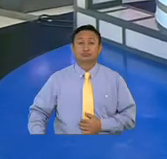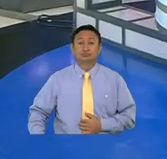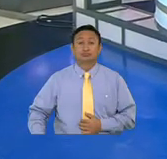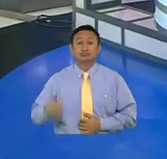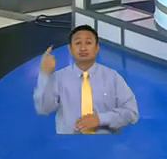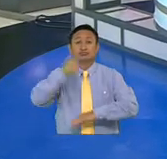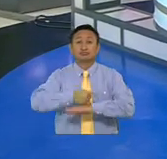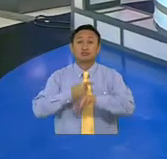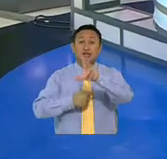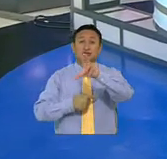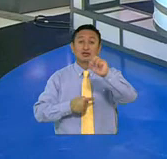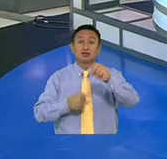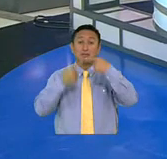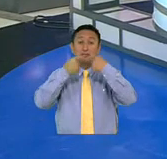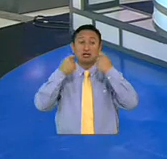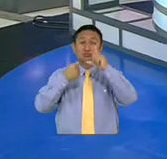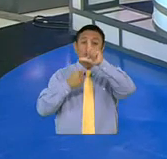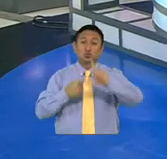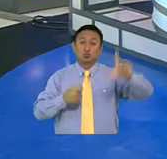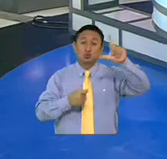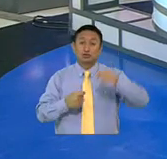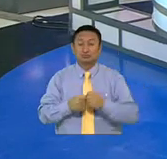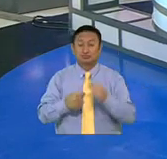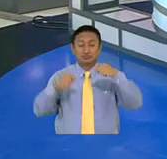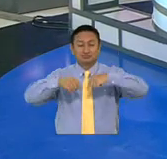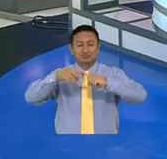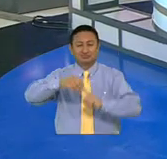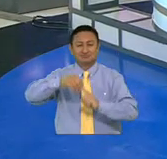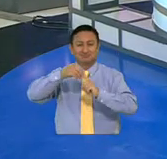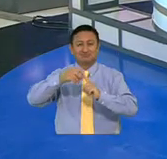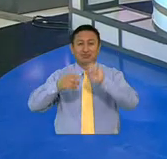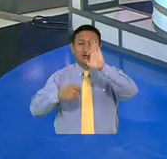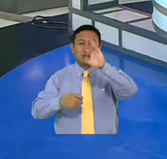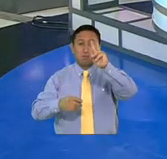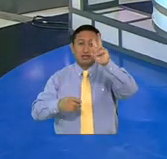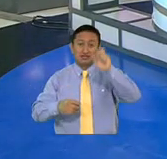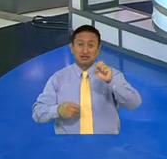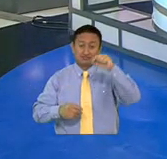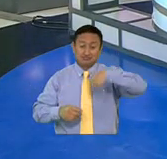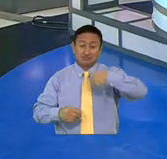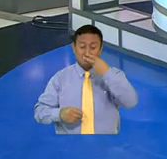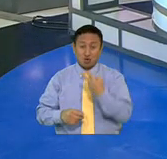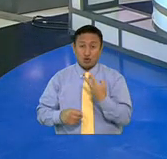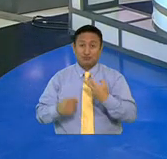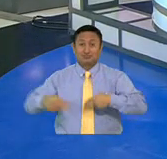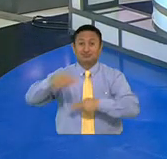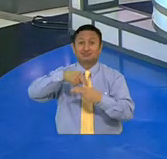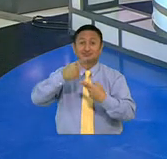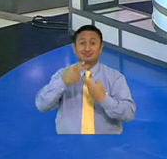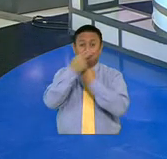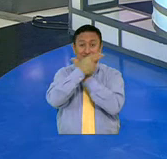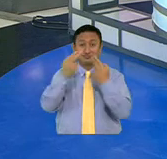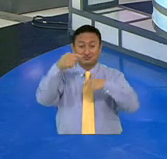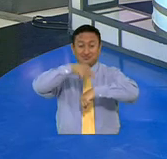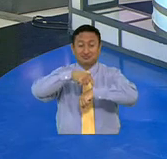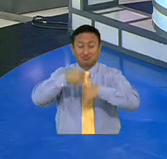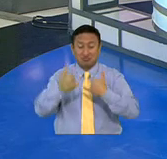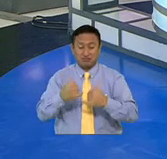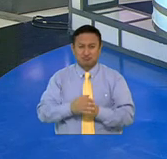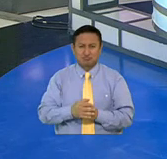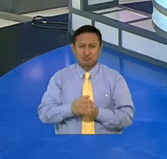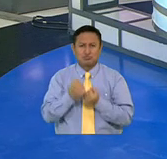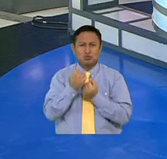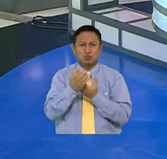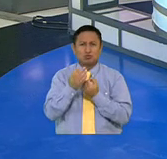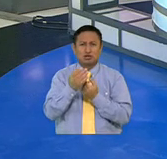día 30 de marzo, es lunes y desde el foro principal de Televicentro, en vivo acompañándoles a esta hora para contarles los